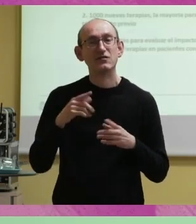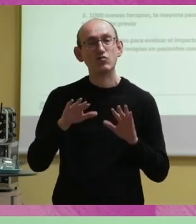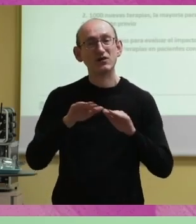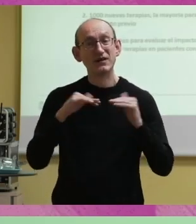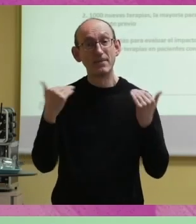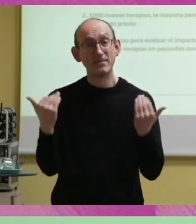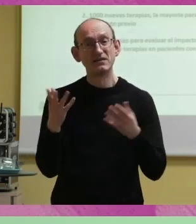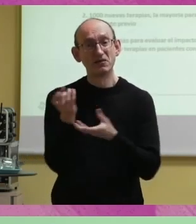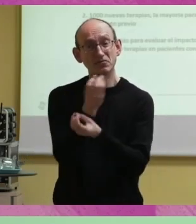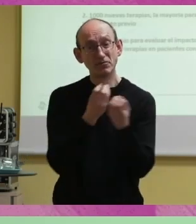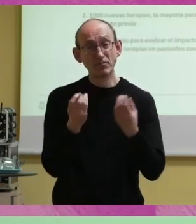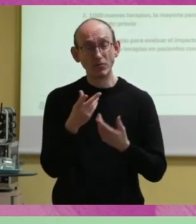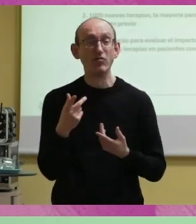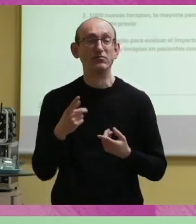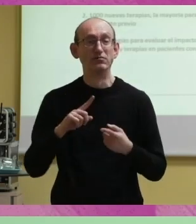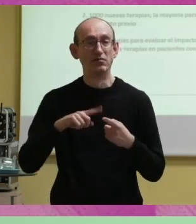redonda.